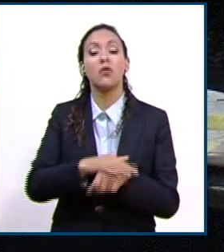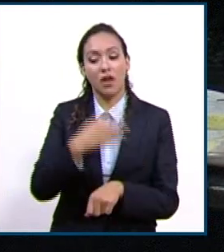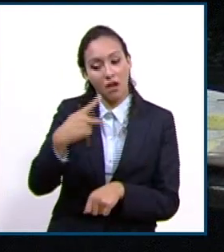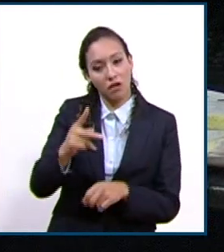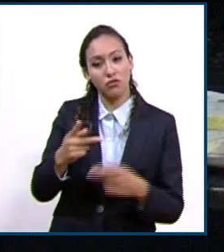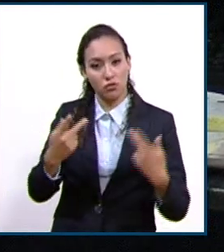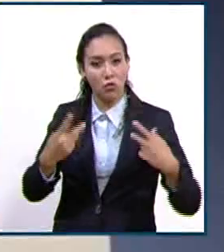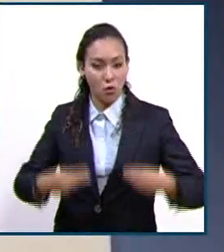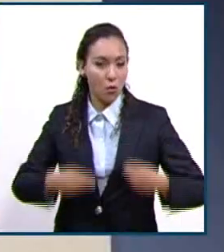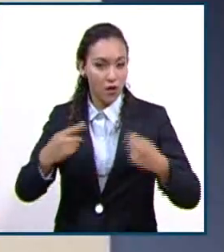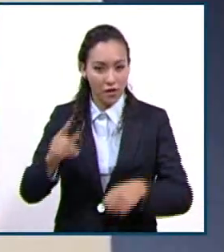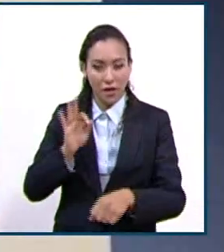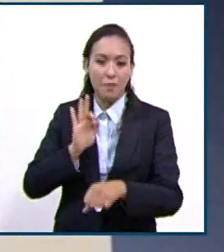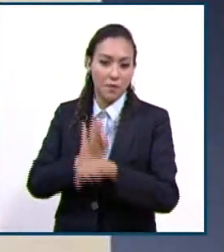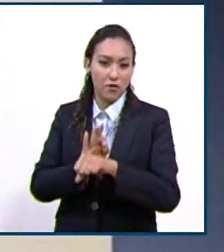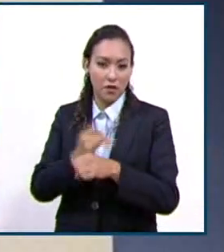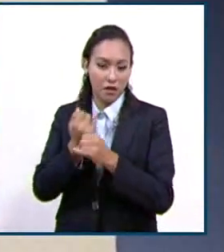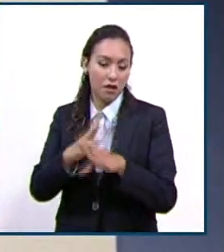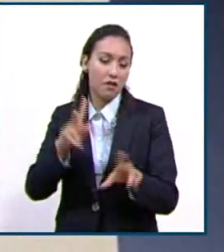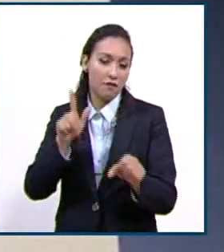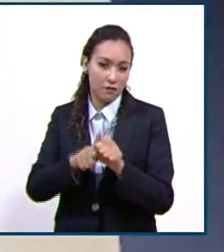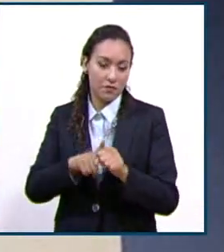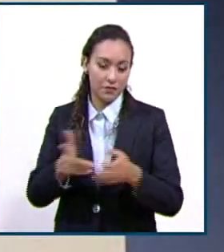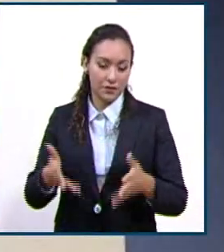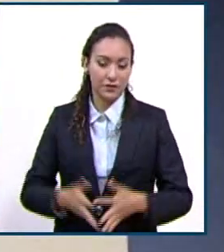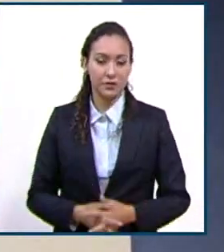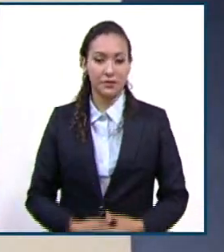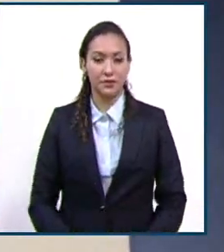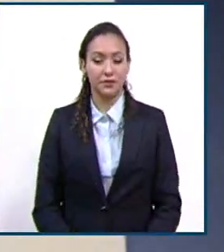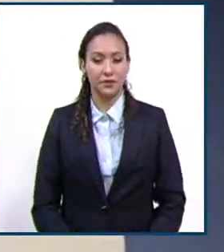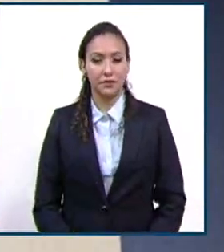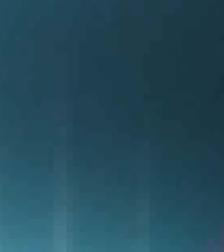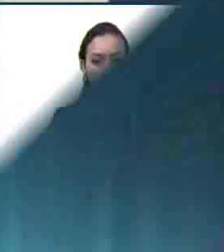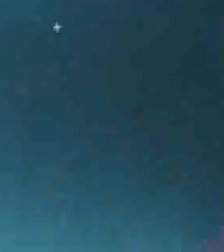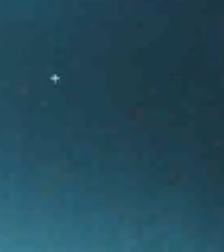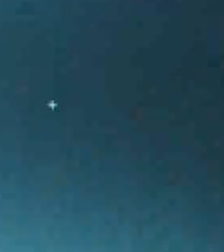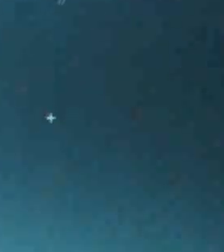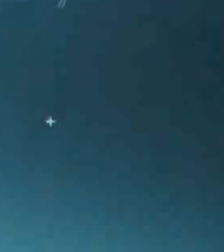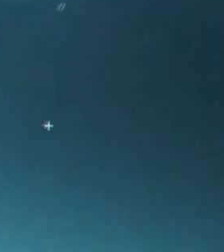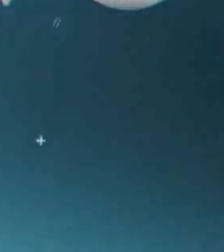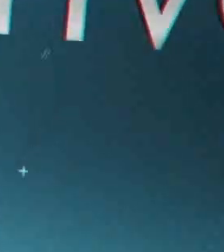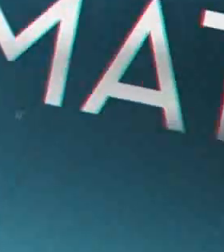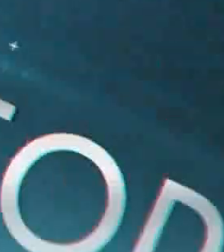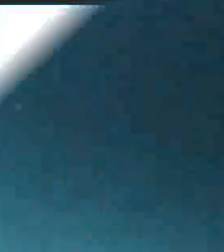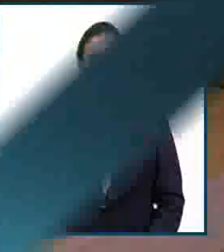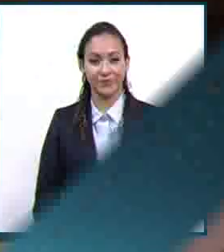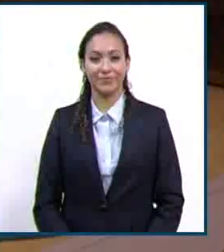privacidad y protección de datos personales.